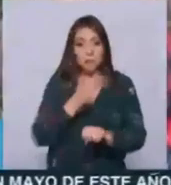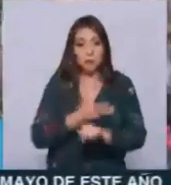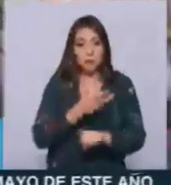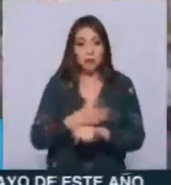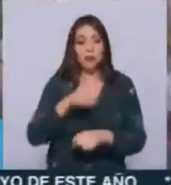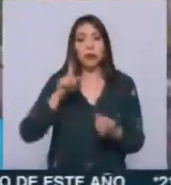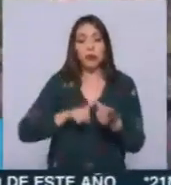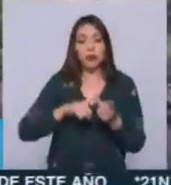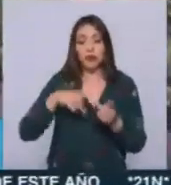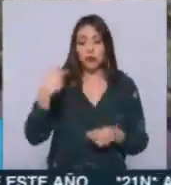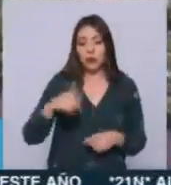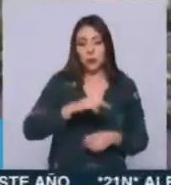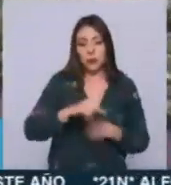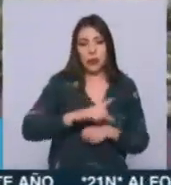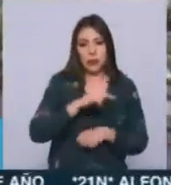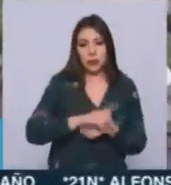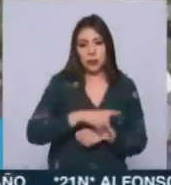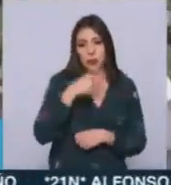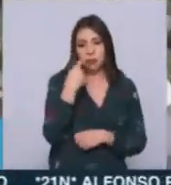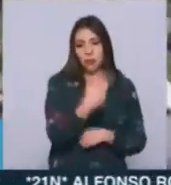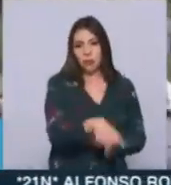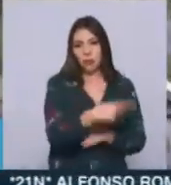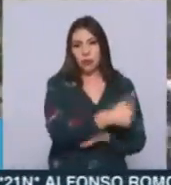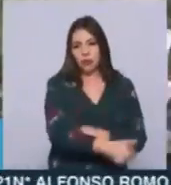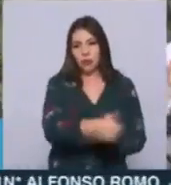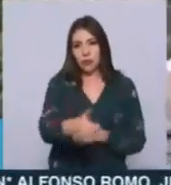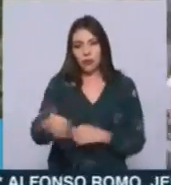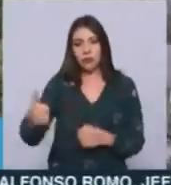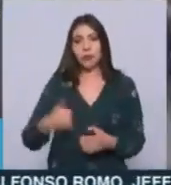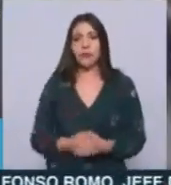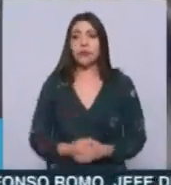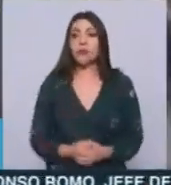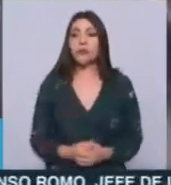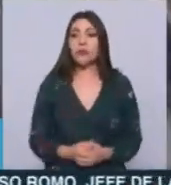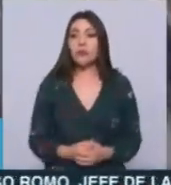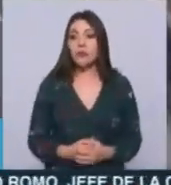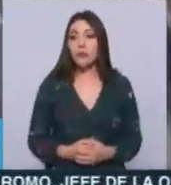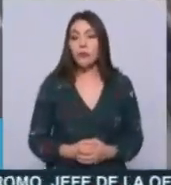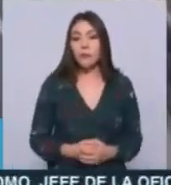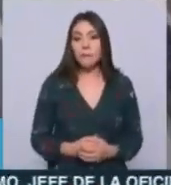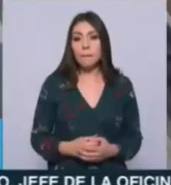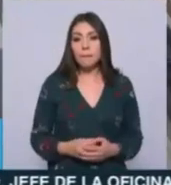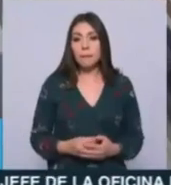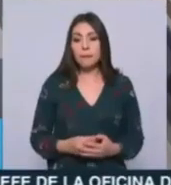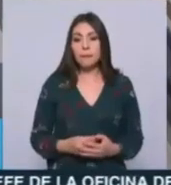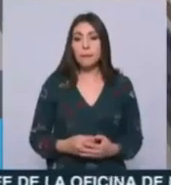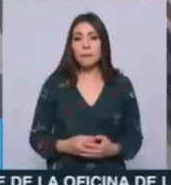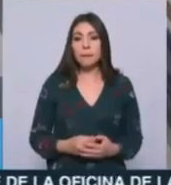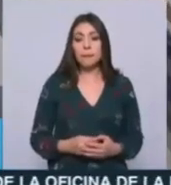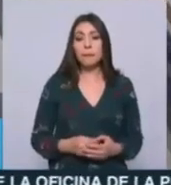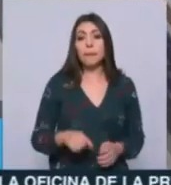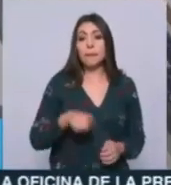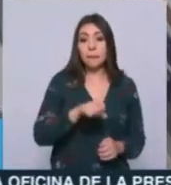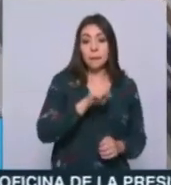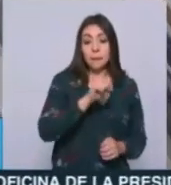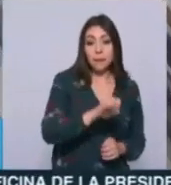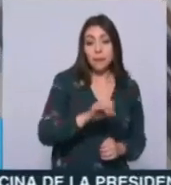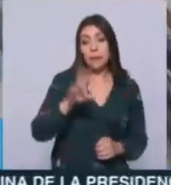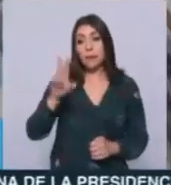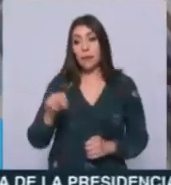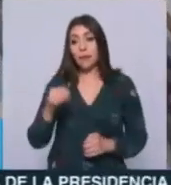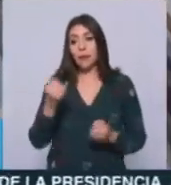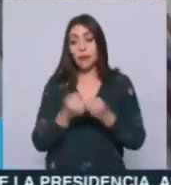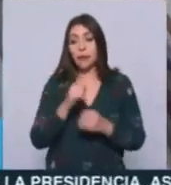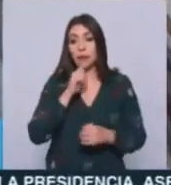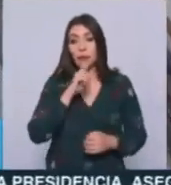territorio nacional, es decir, ¿no es lo desde mismo? México. Que lo interprete nuestro auditorio, si es o no lo mismo. Yo la verdad es que a mí eso